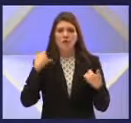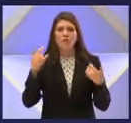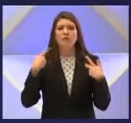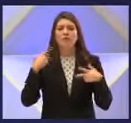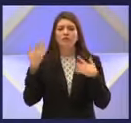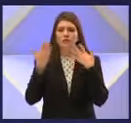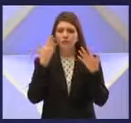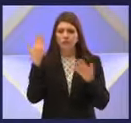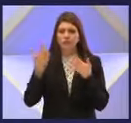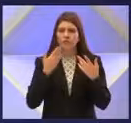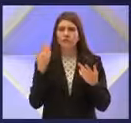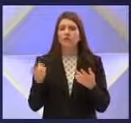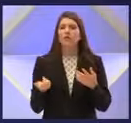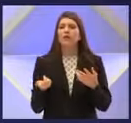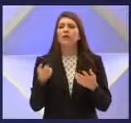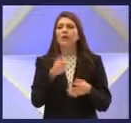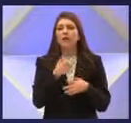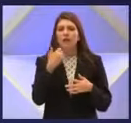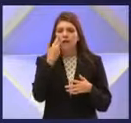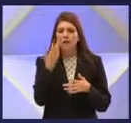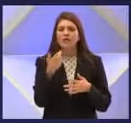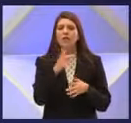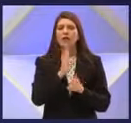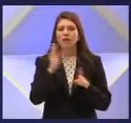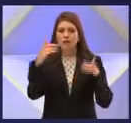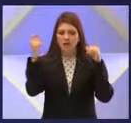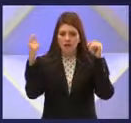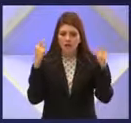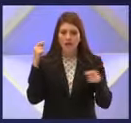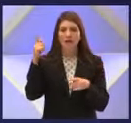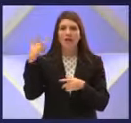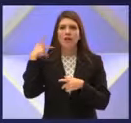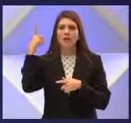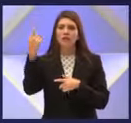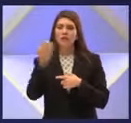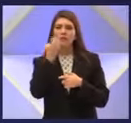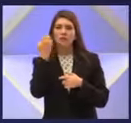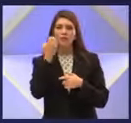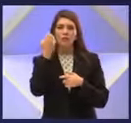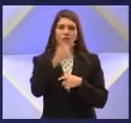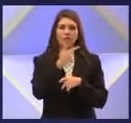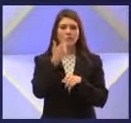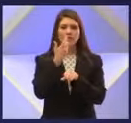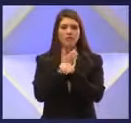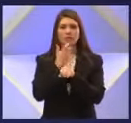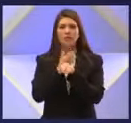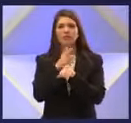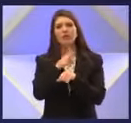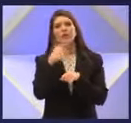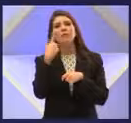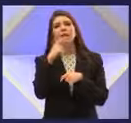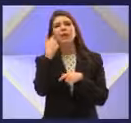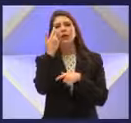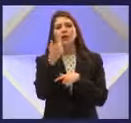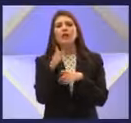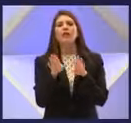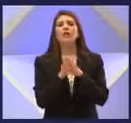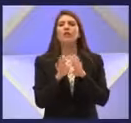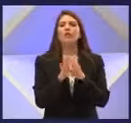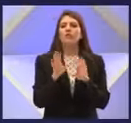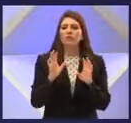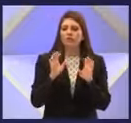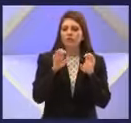de profesionales recién egresados gente graduándose en el extranjero que tienen ese potencial de incorporarse en las labores